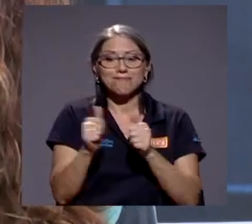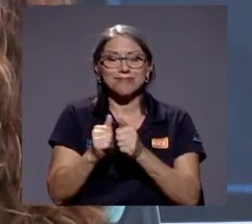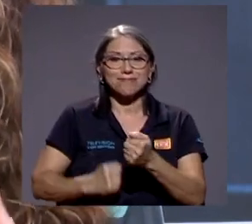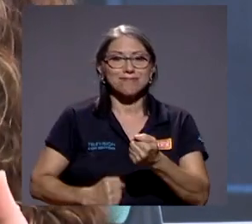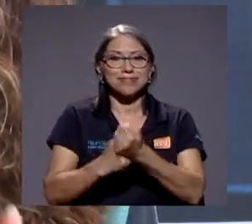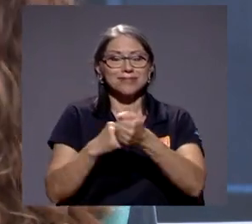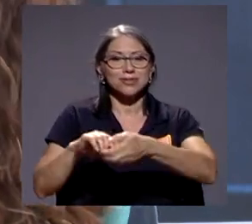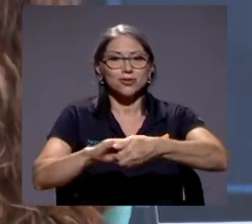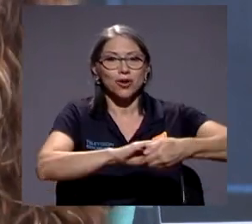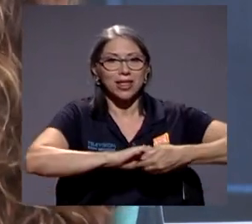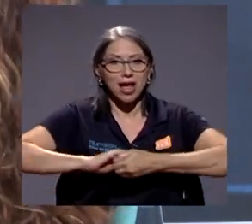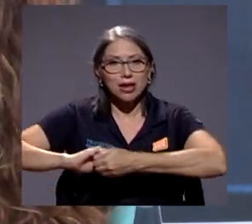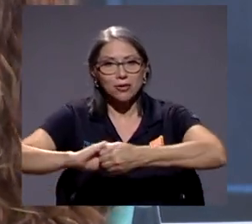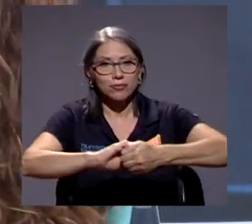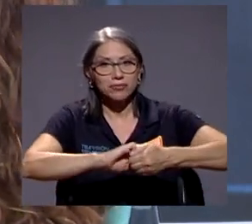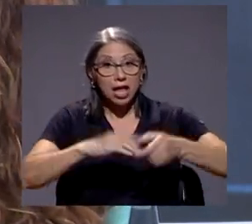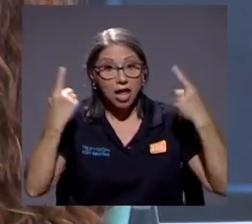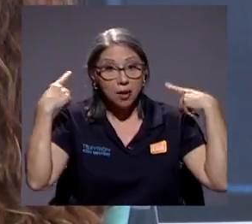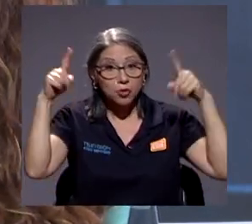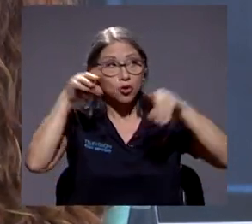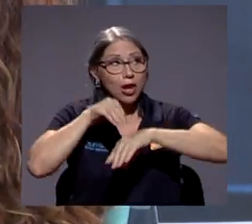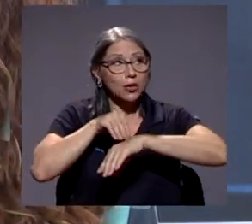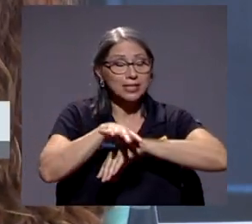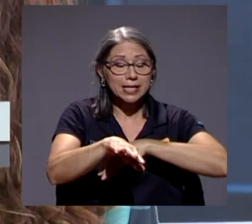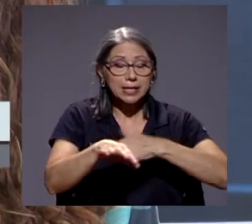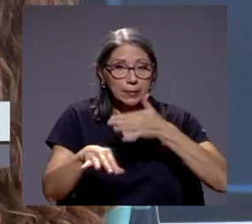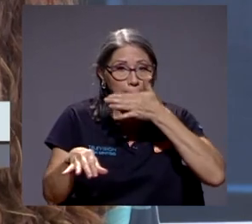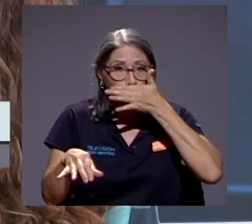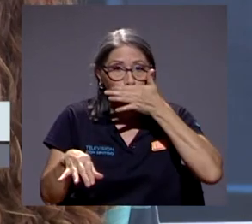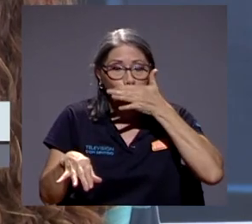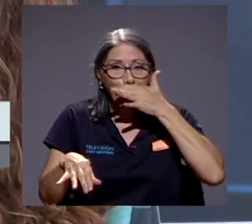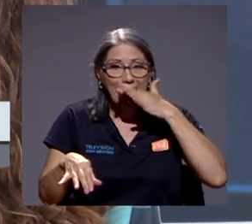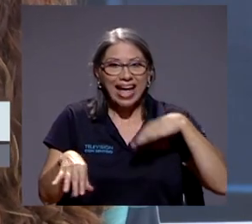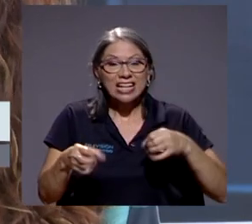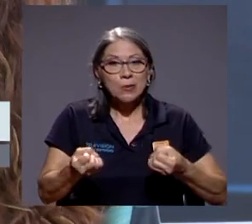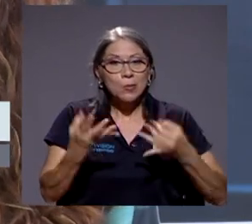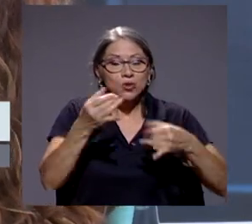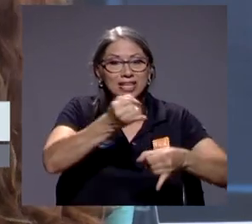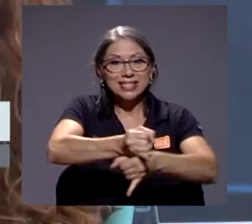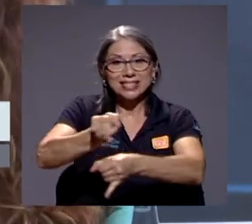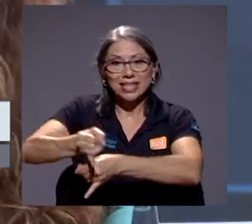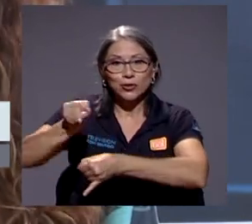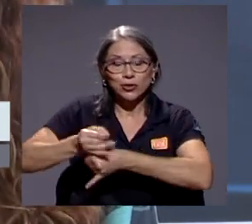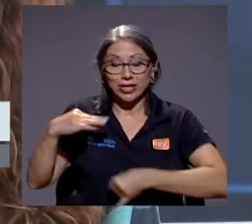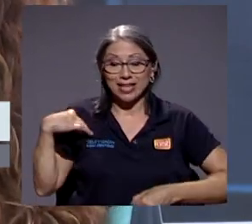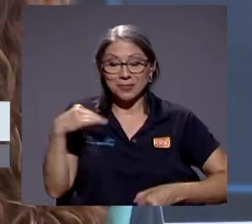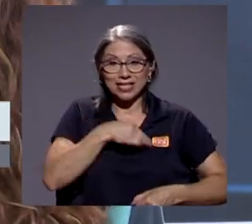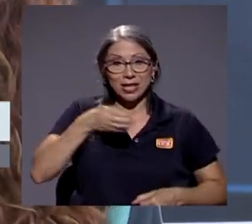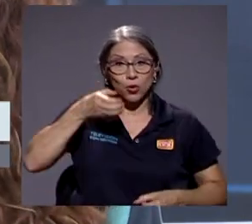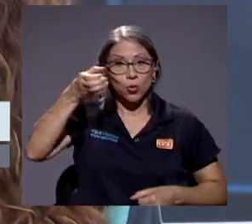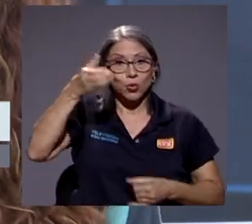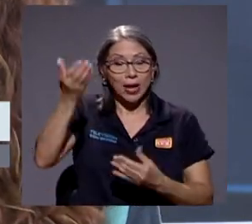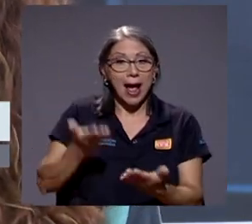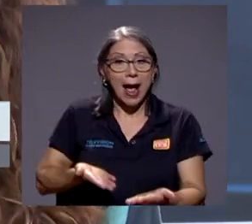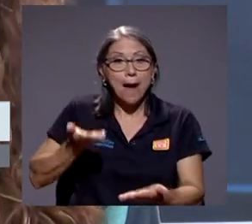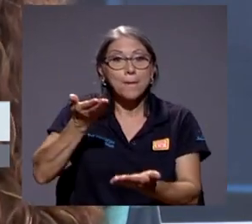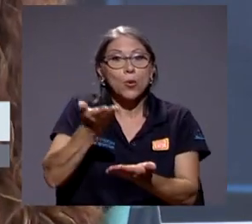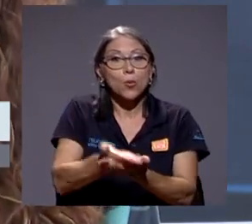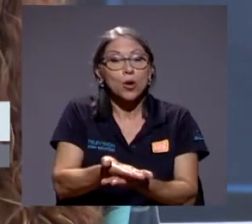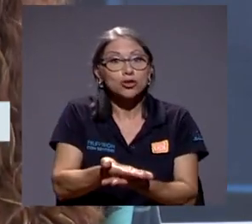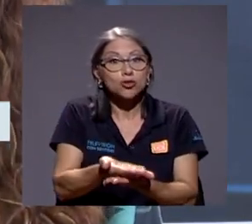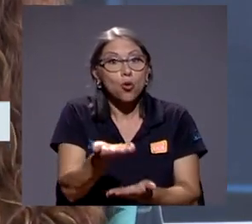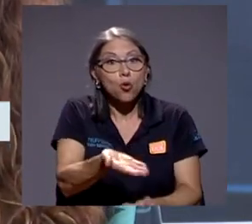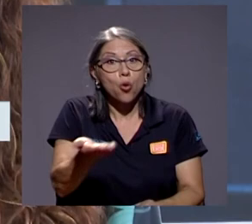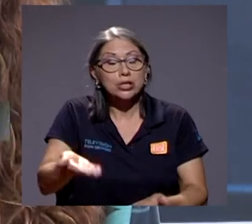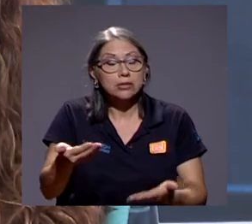incidir me parece que muchas de las instituciones del ministerio han propuesto formatos innovadores que han permitido un